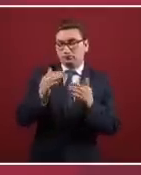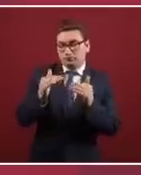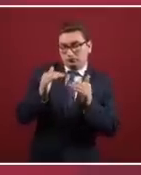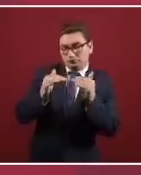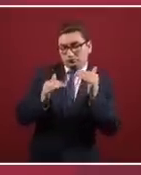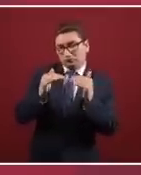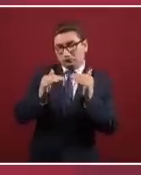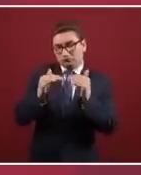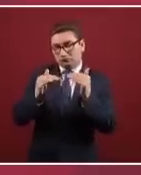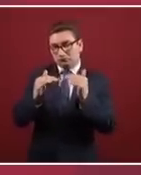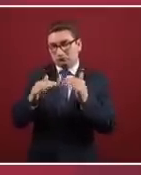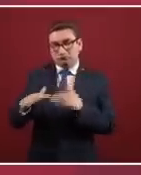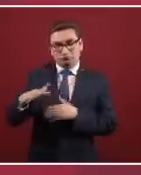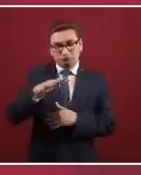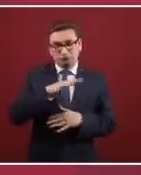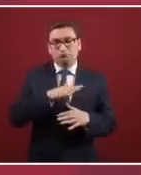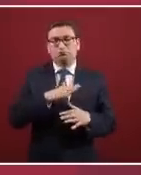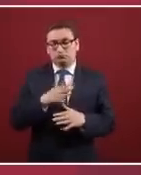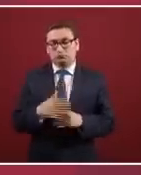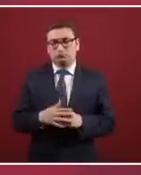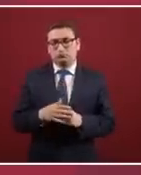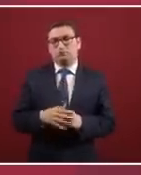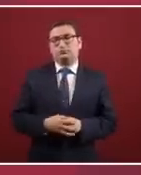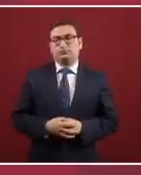No es globalidad